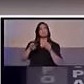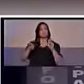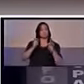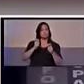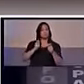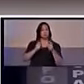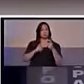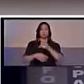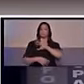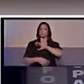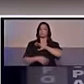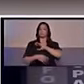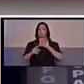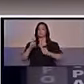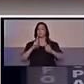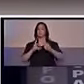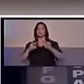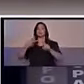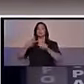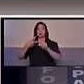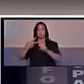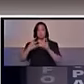este gobierno... Hubo avance, compañero.